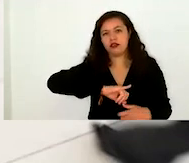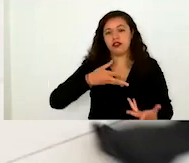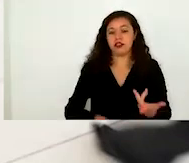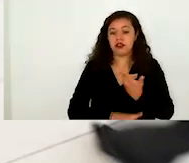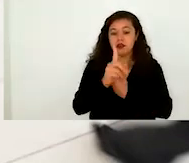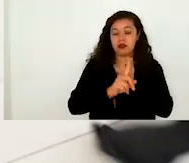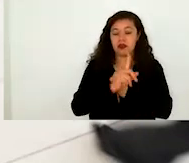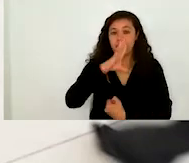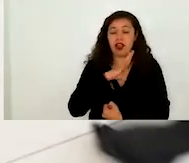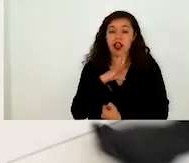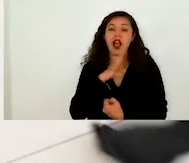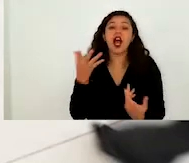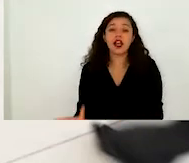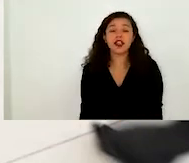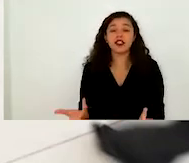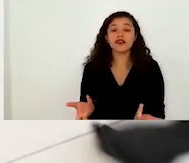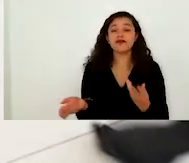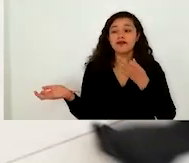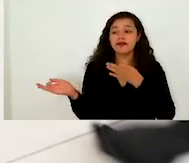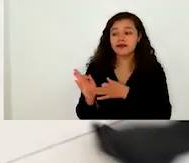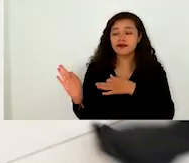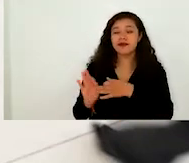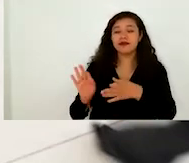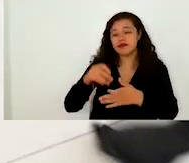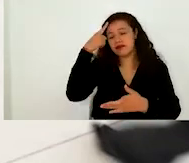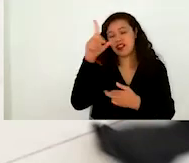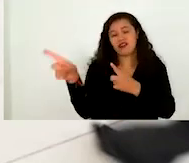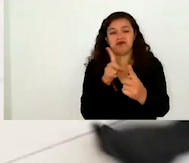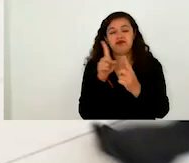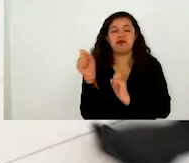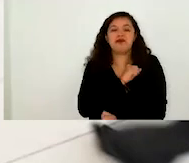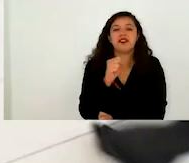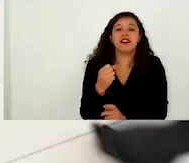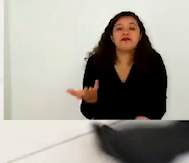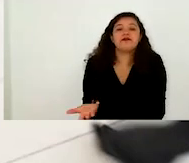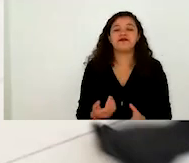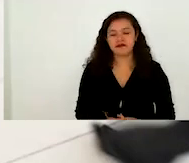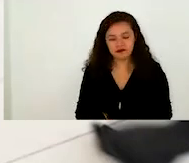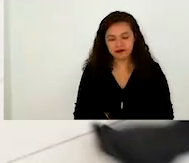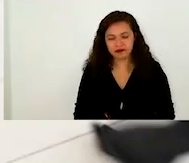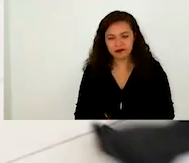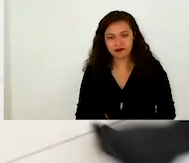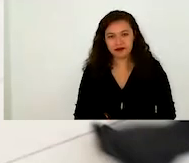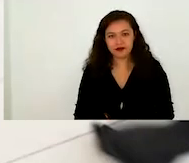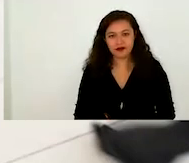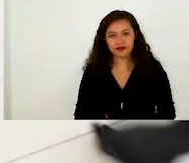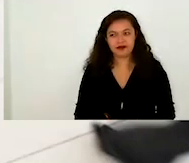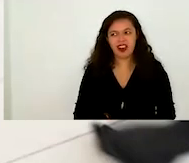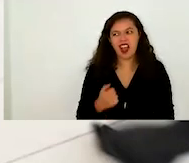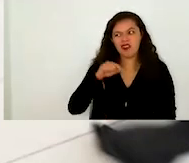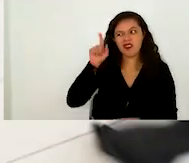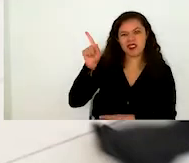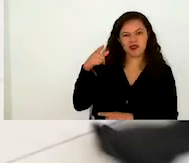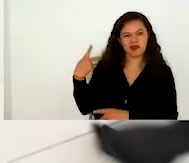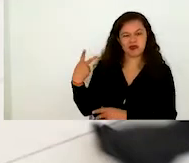un conflicto por una para relación hay expresiones como es que no me llevo bien con él